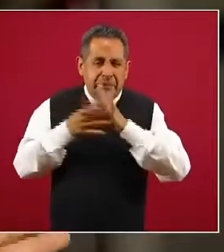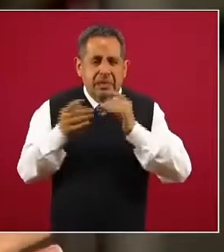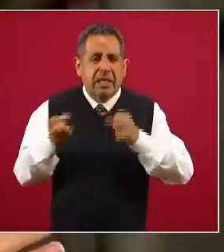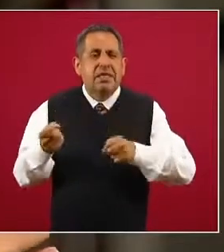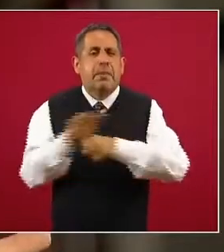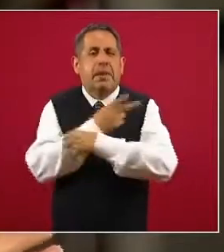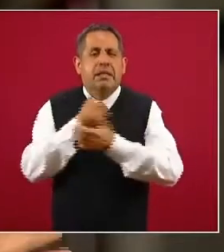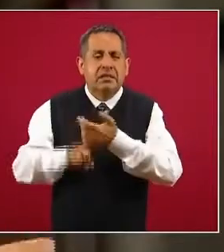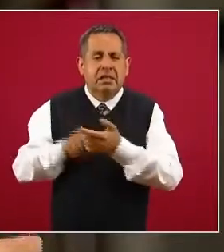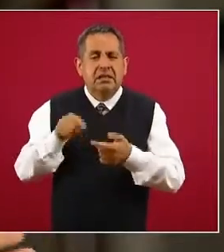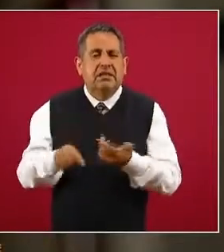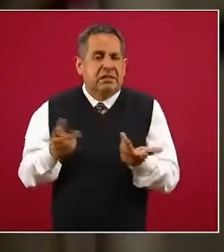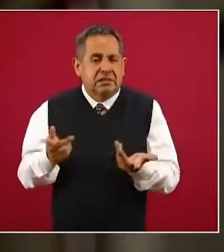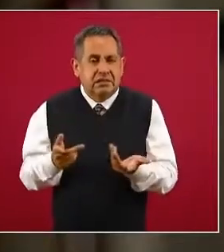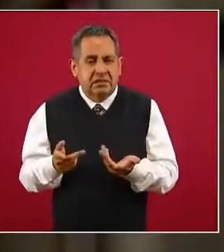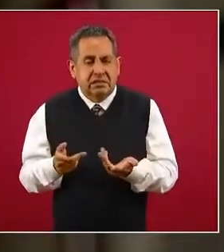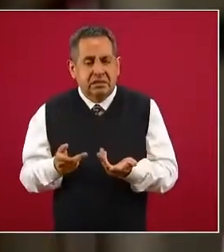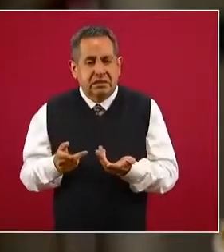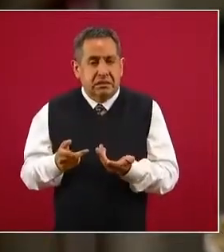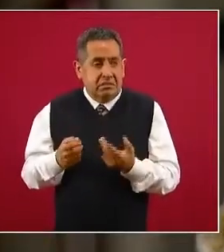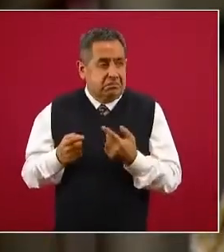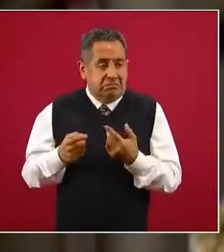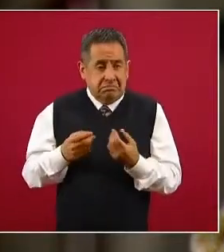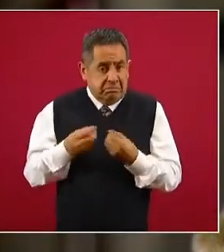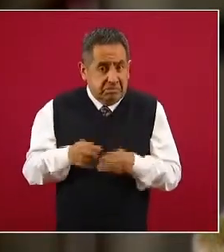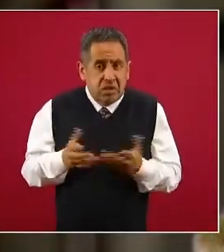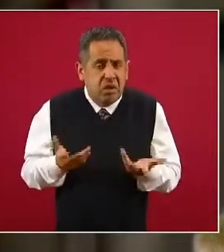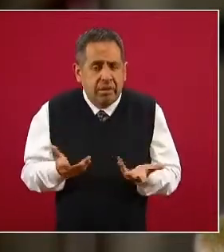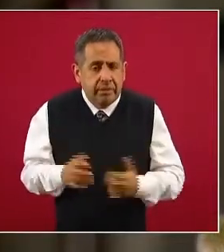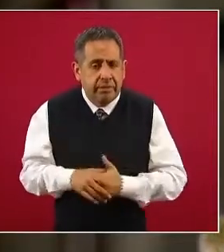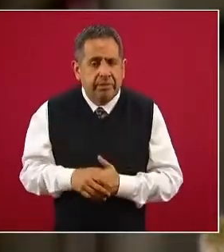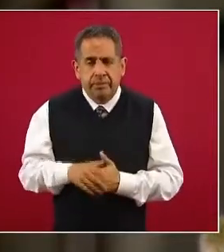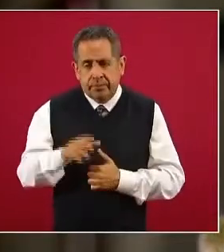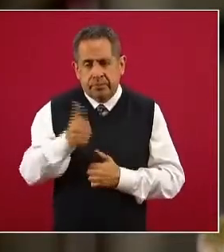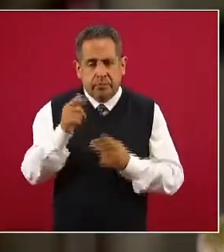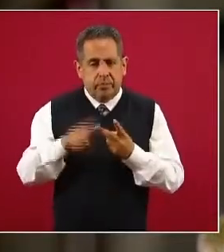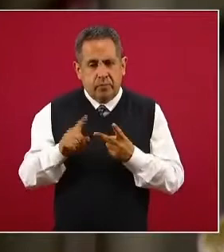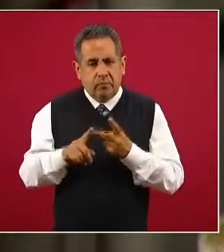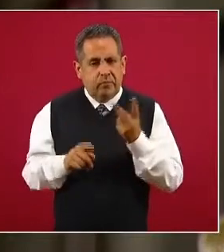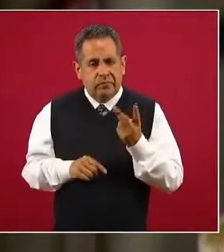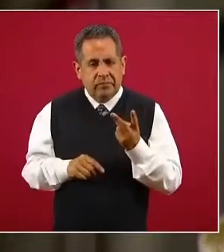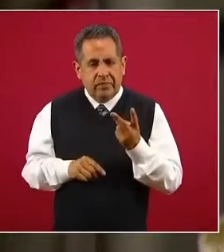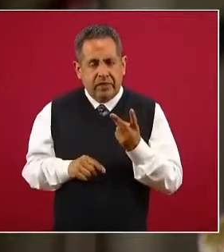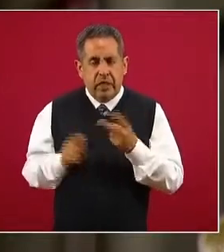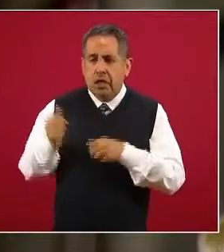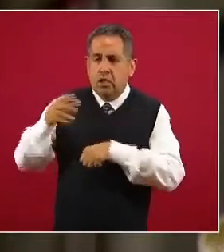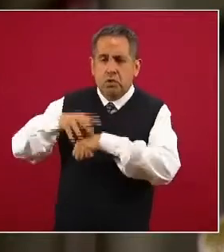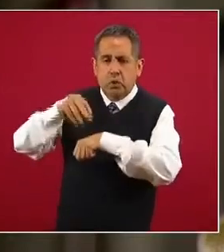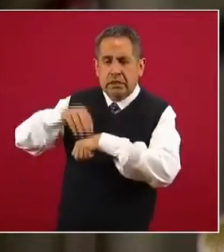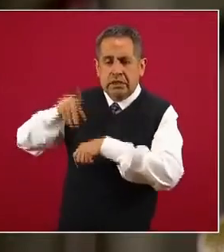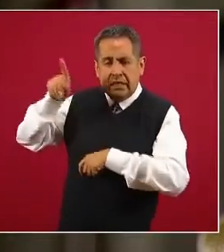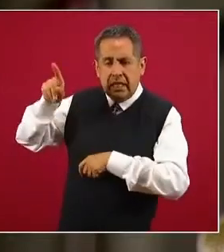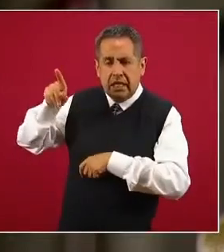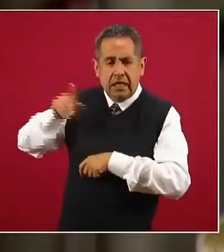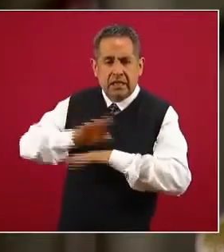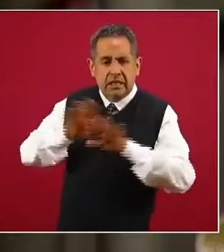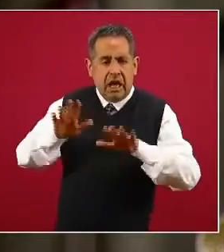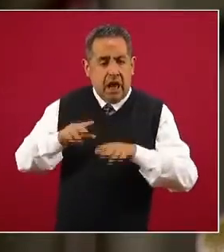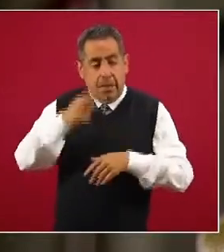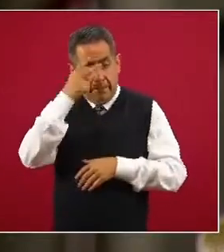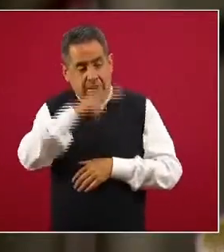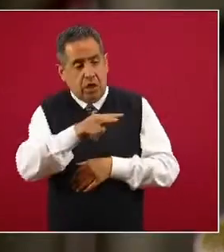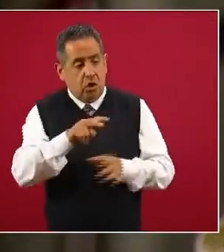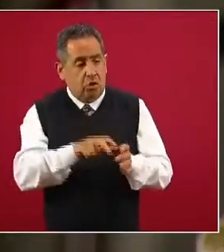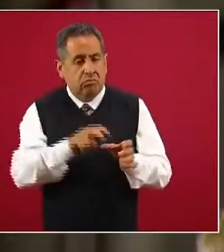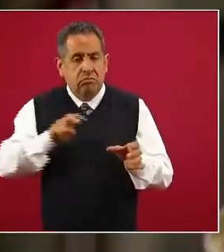¿Qué efectos tiene en ese plan? ¿Qué impactos tiene en ese plan? Y luego la otra cosa es, Suiza retiró a México